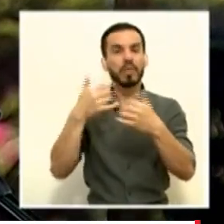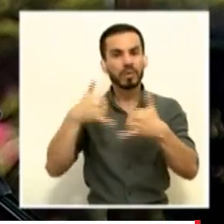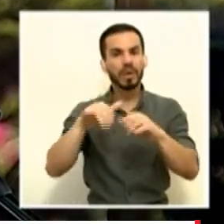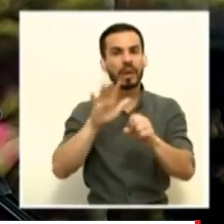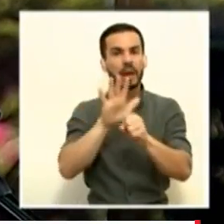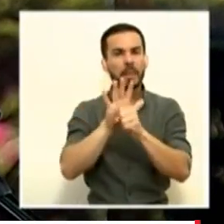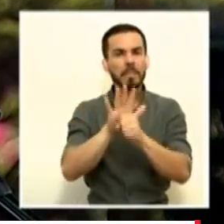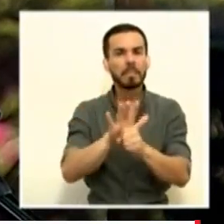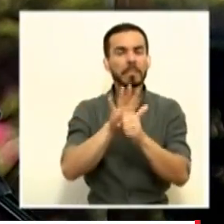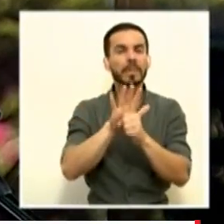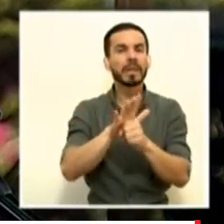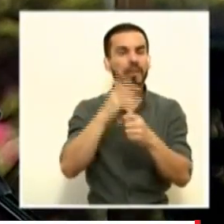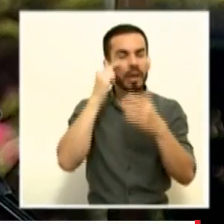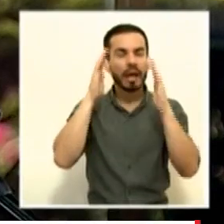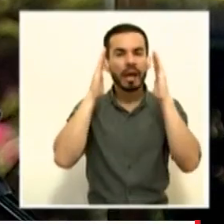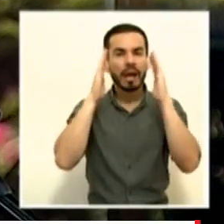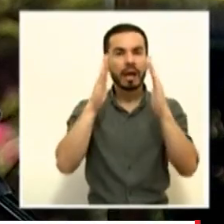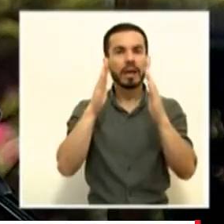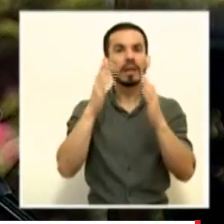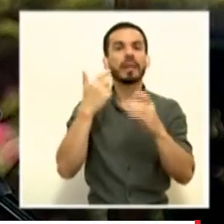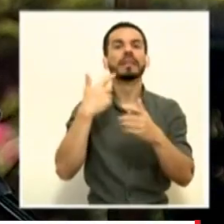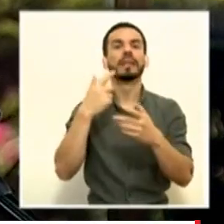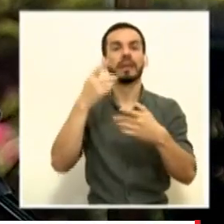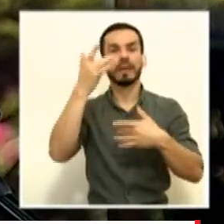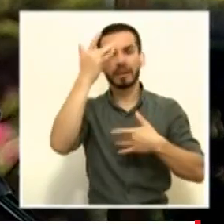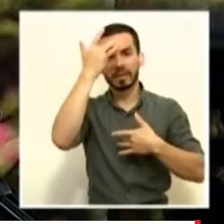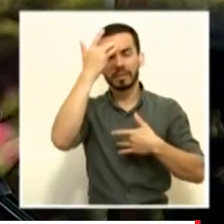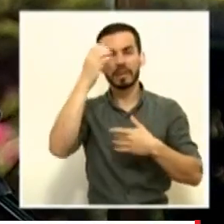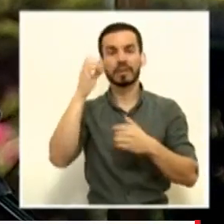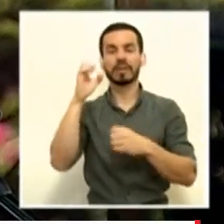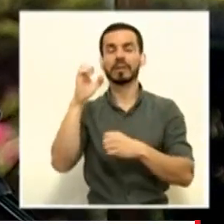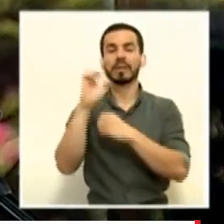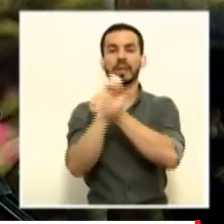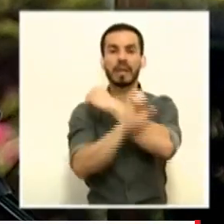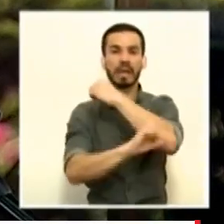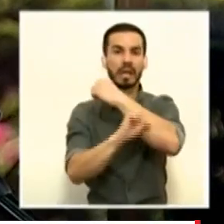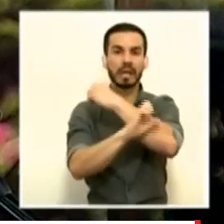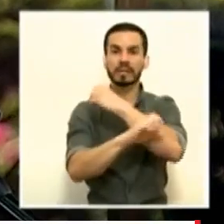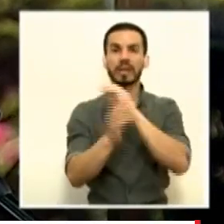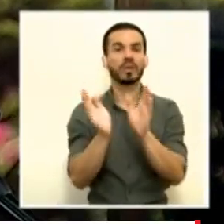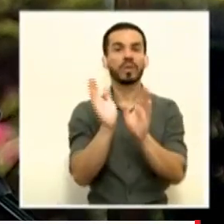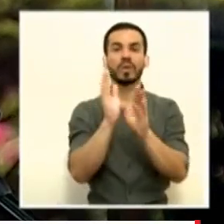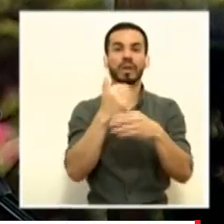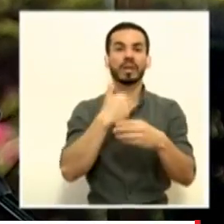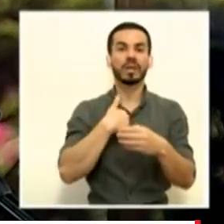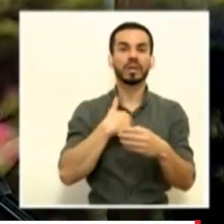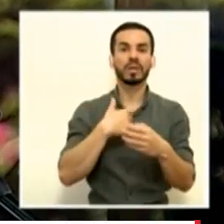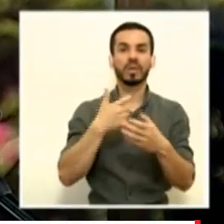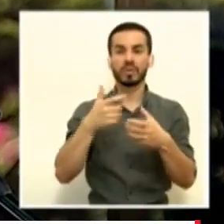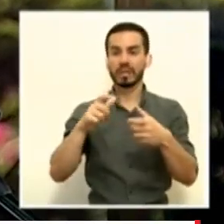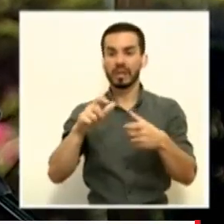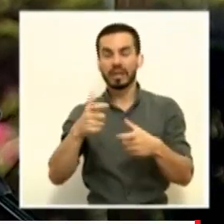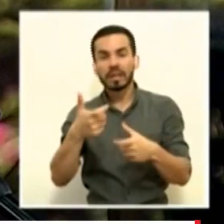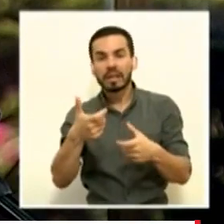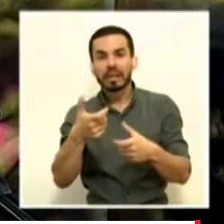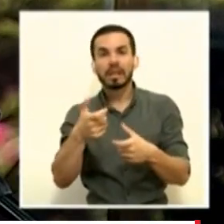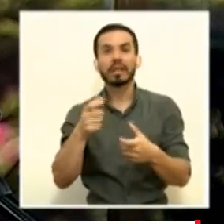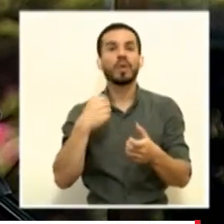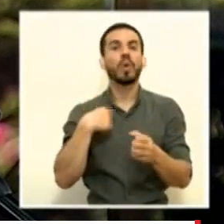en cuanto a la atención de pacientes extranjeros indocumentados, sin